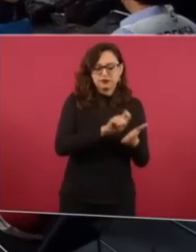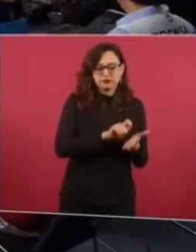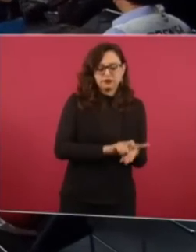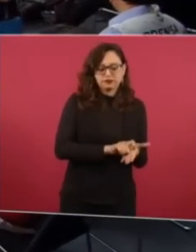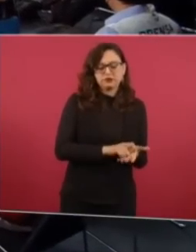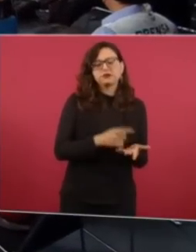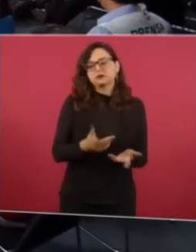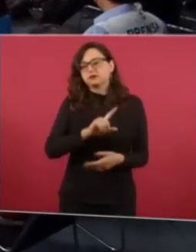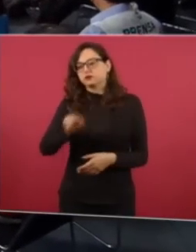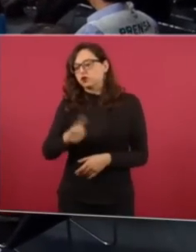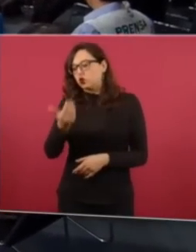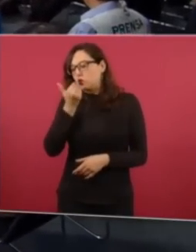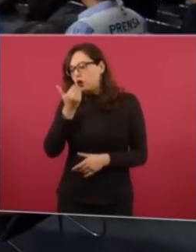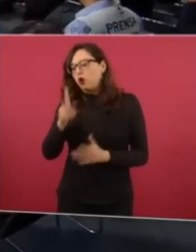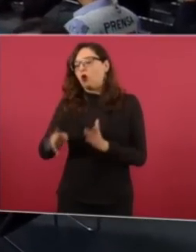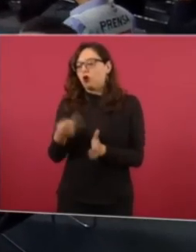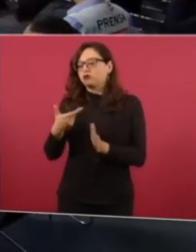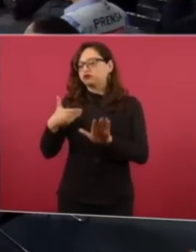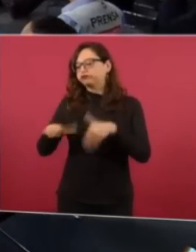camino